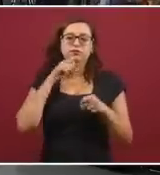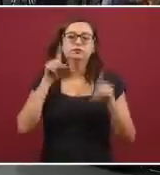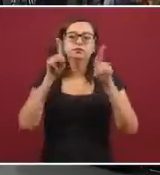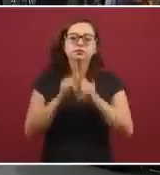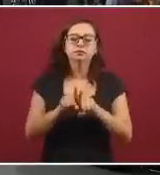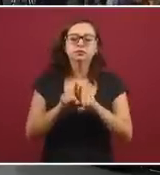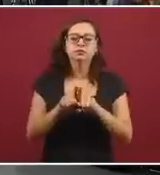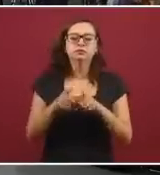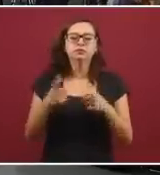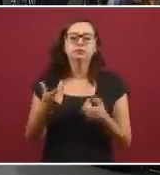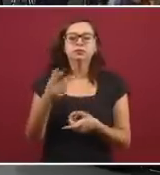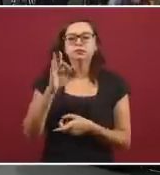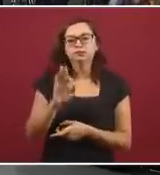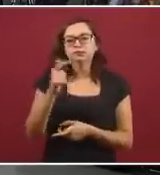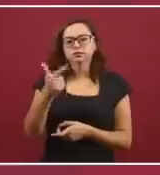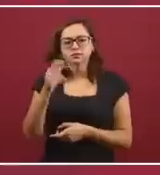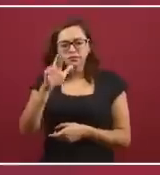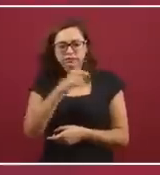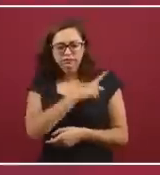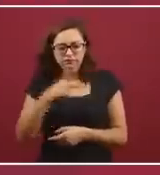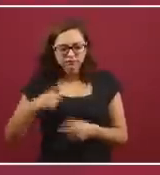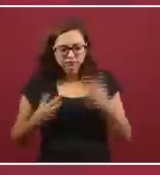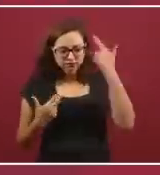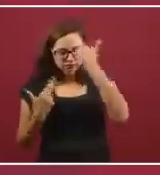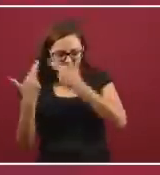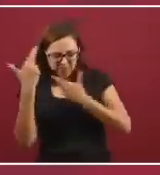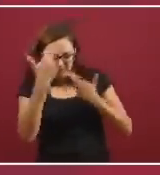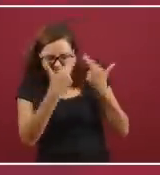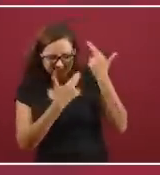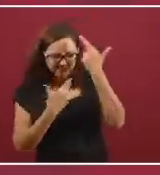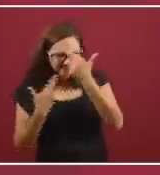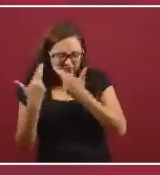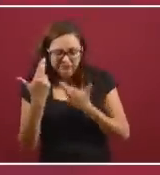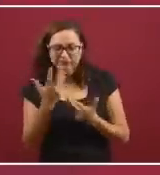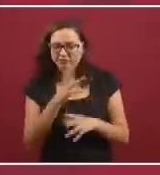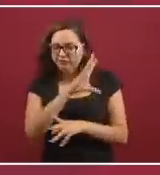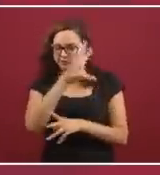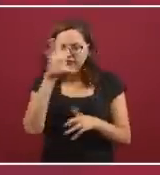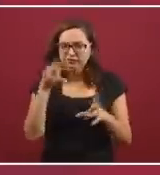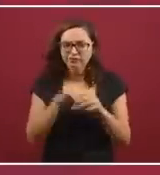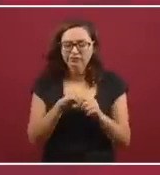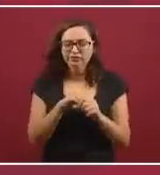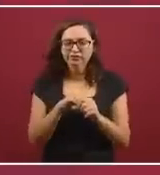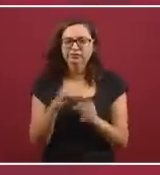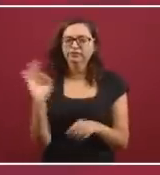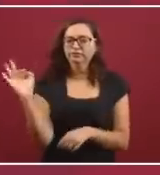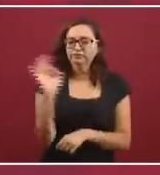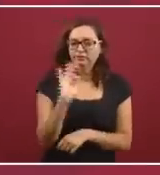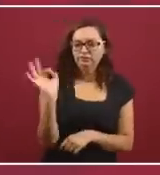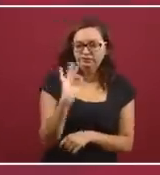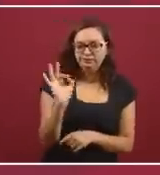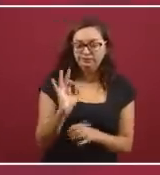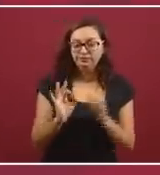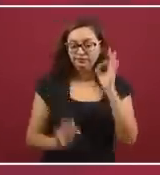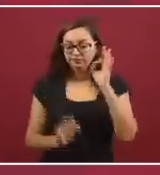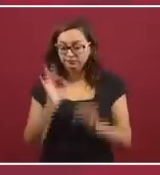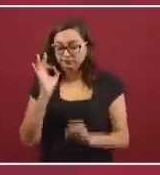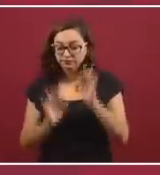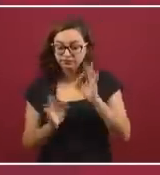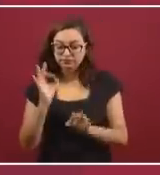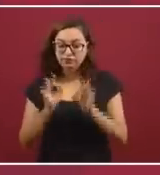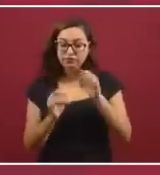para que en caso de que el juicio continúe y al final